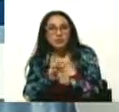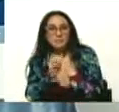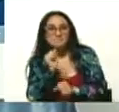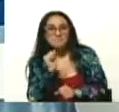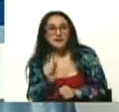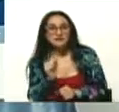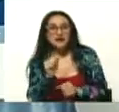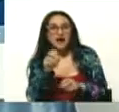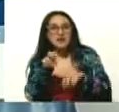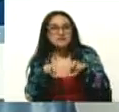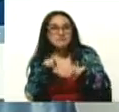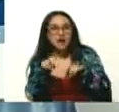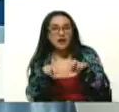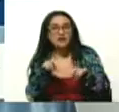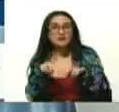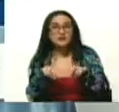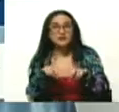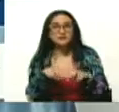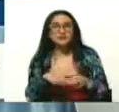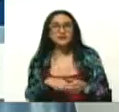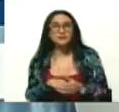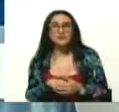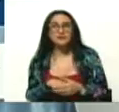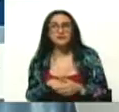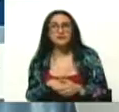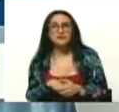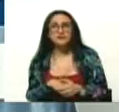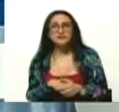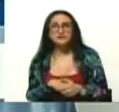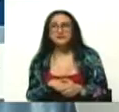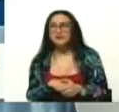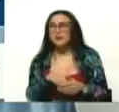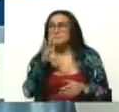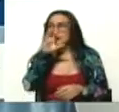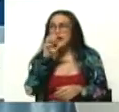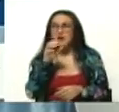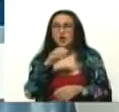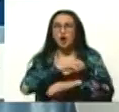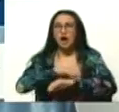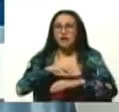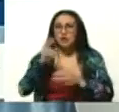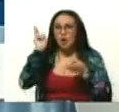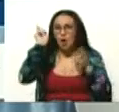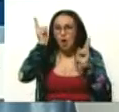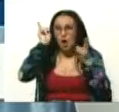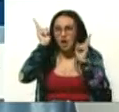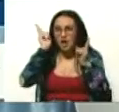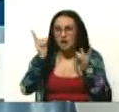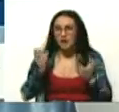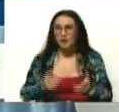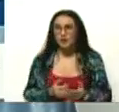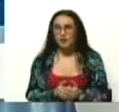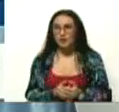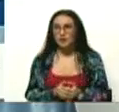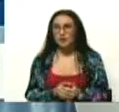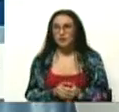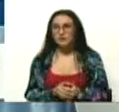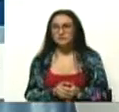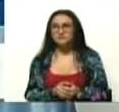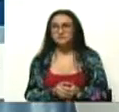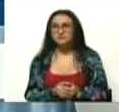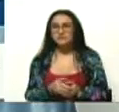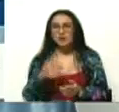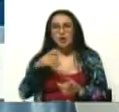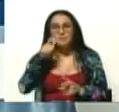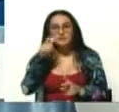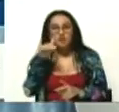pequeñas mascotas, bebés, supóngase, perros, gatos, conejos, mientras otro demente los va